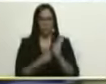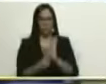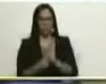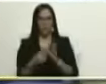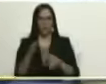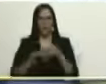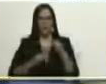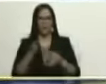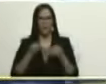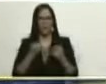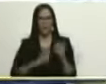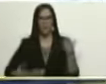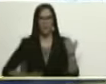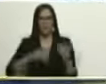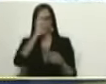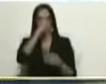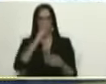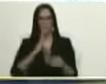el presidente Lula ahora.